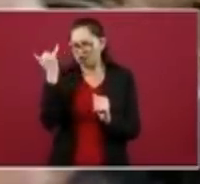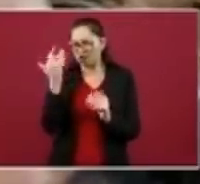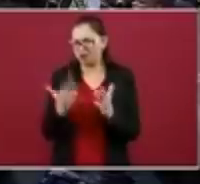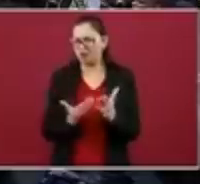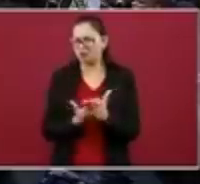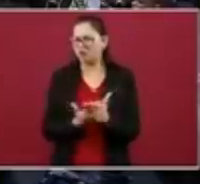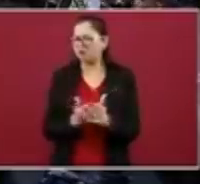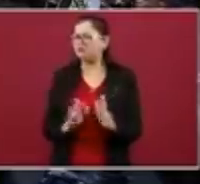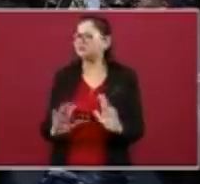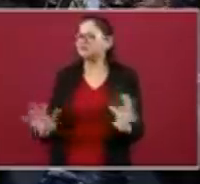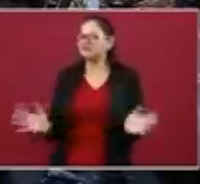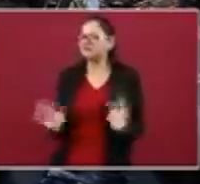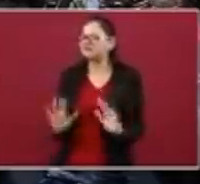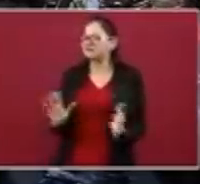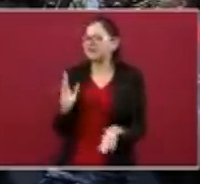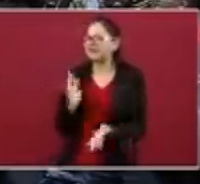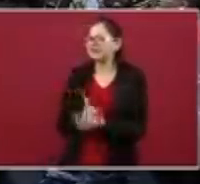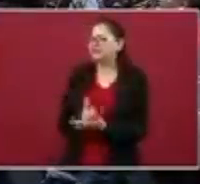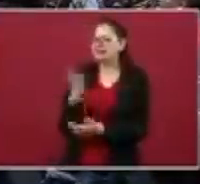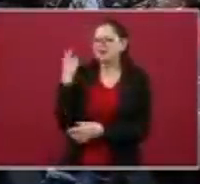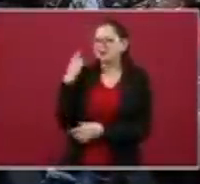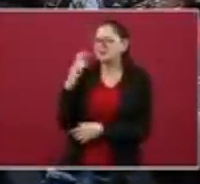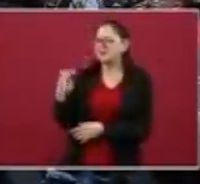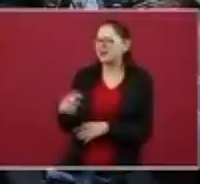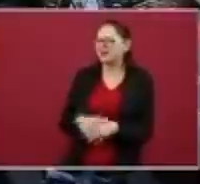ver esos viajes. O sea,